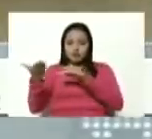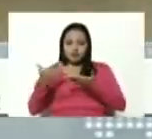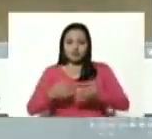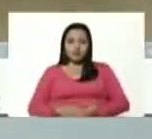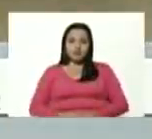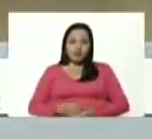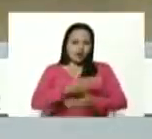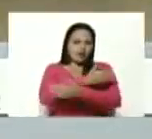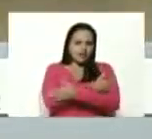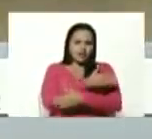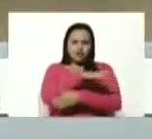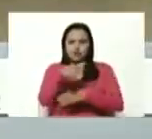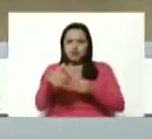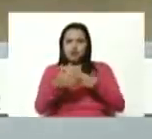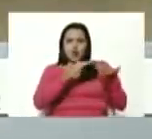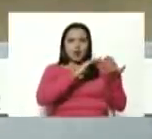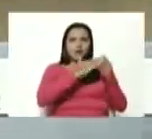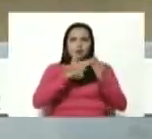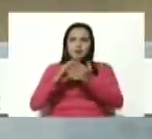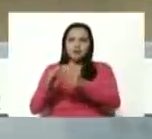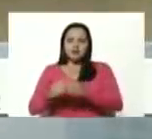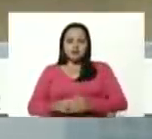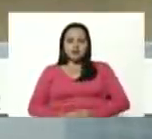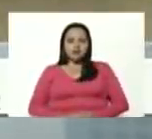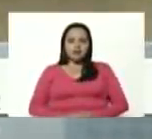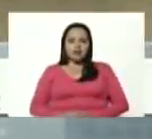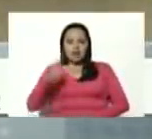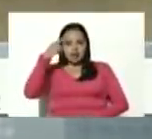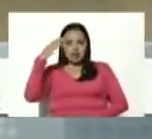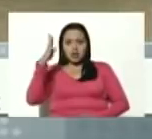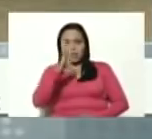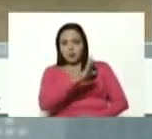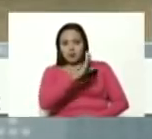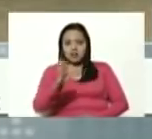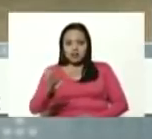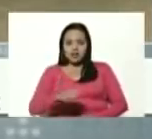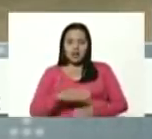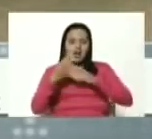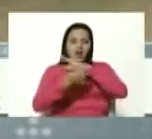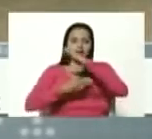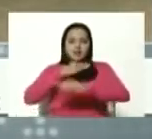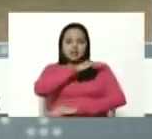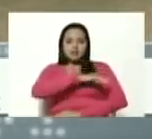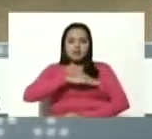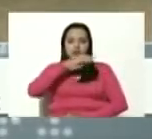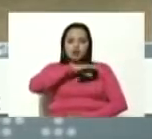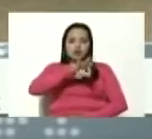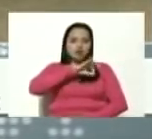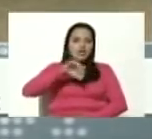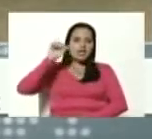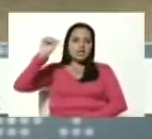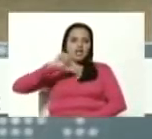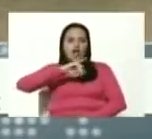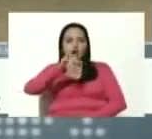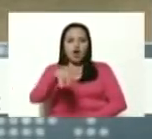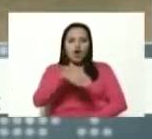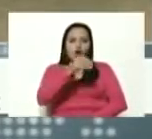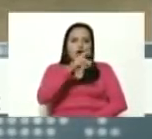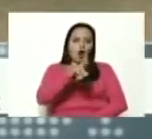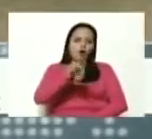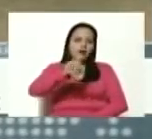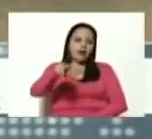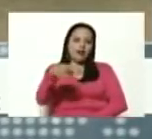un abrazo a toda la comunidad y que Dios bendiga a la base de misión socialista Jorge Rodríguez